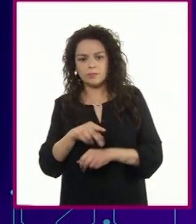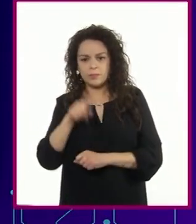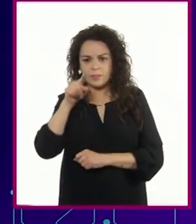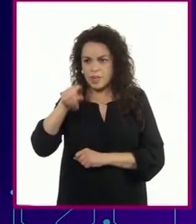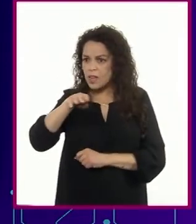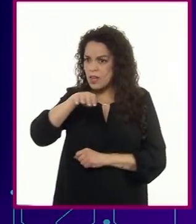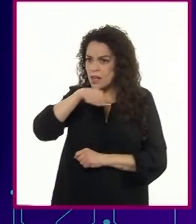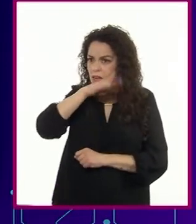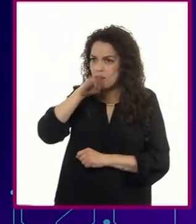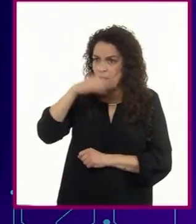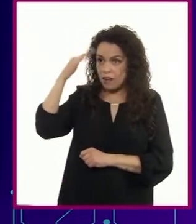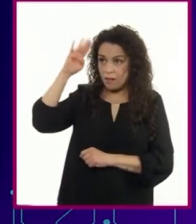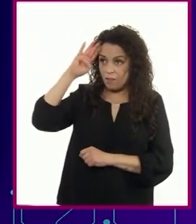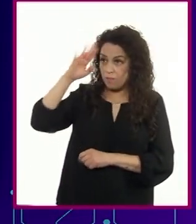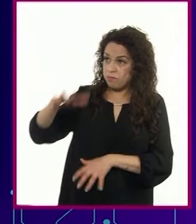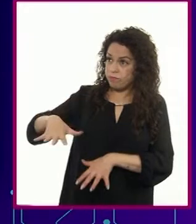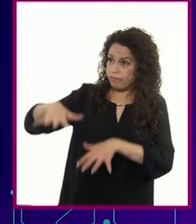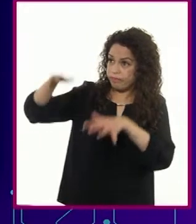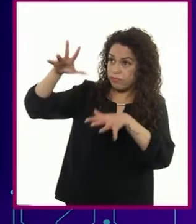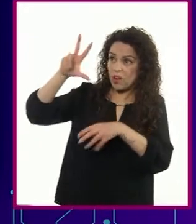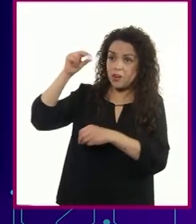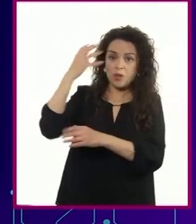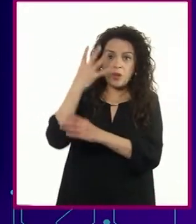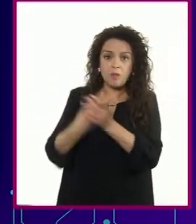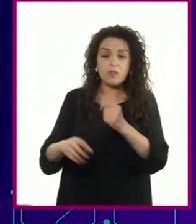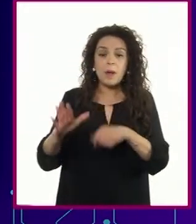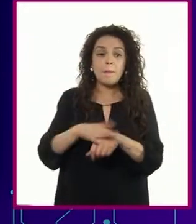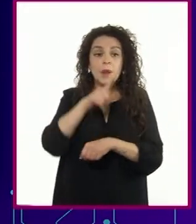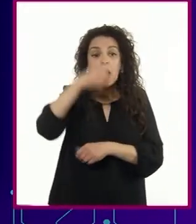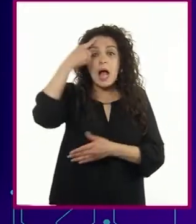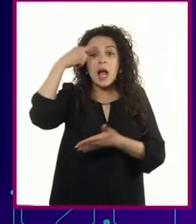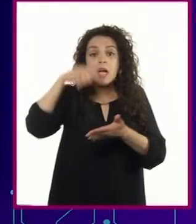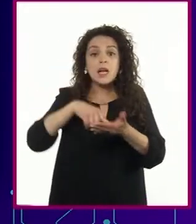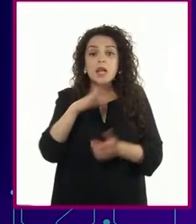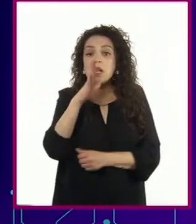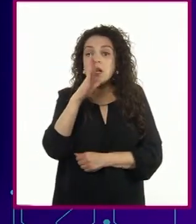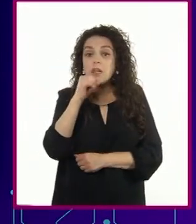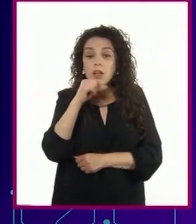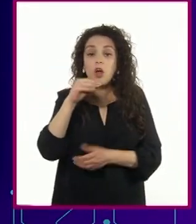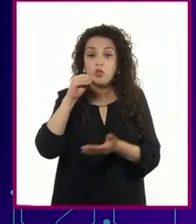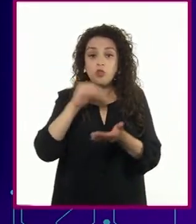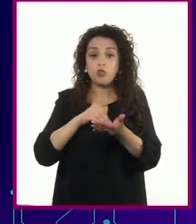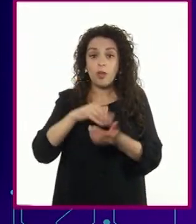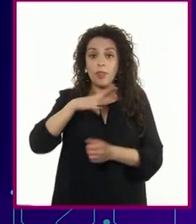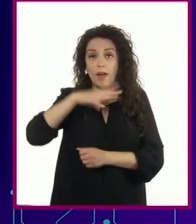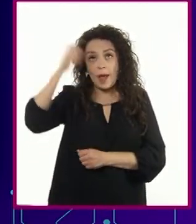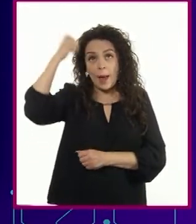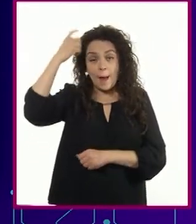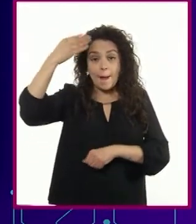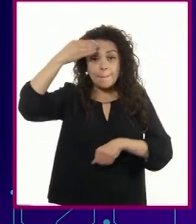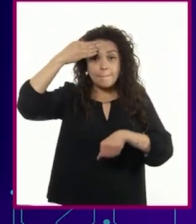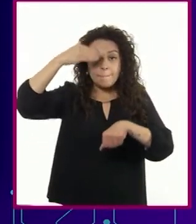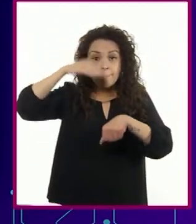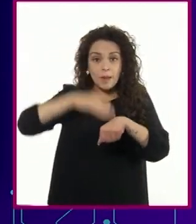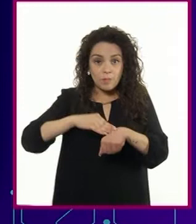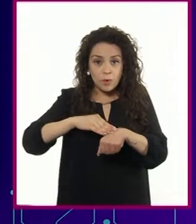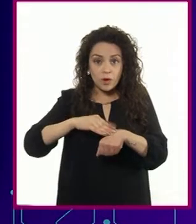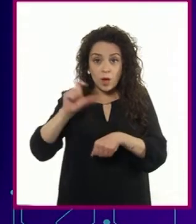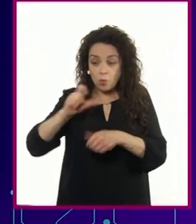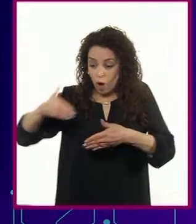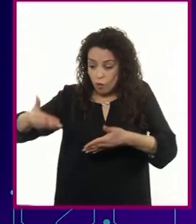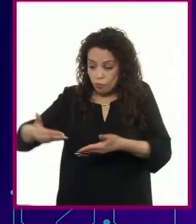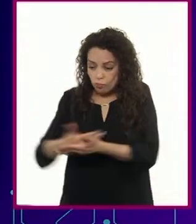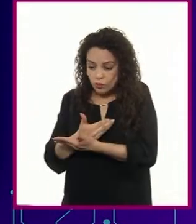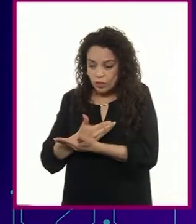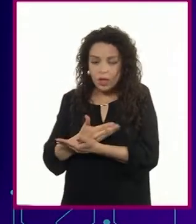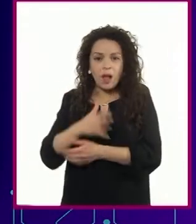de ti no se escapa porque cree que no puede. Todavía tiene grabado en su memoria la impotencia que sintió después de nacer.